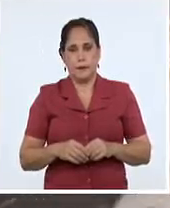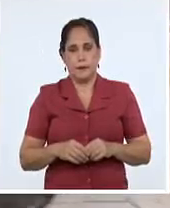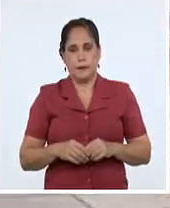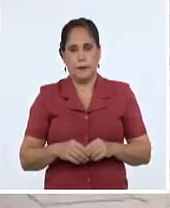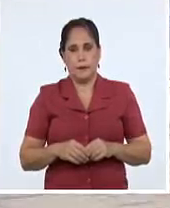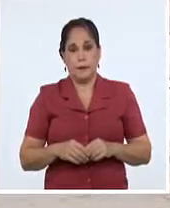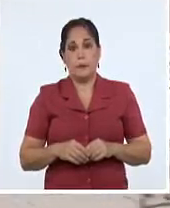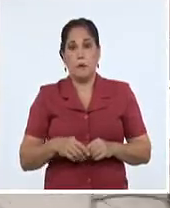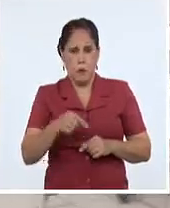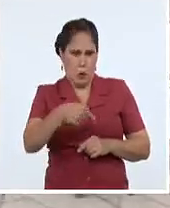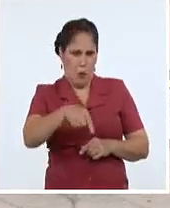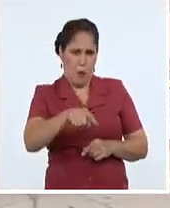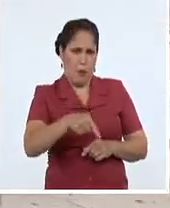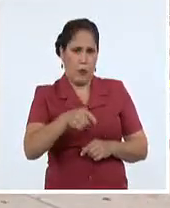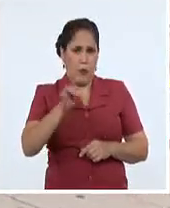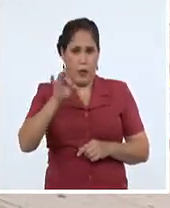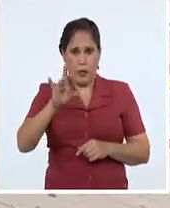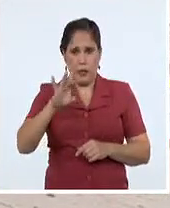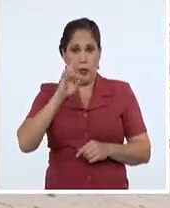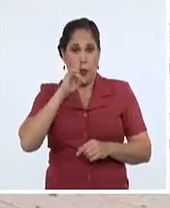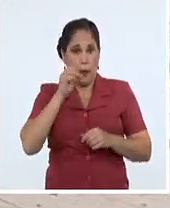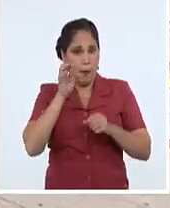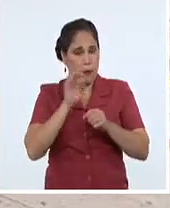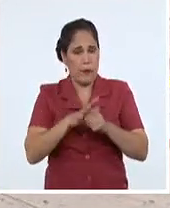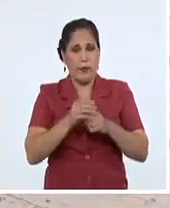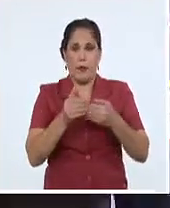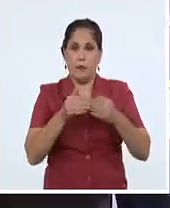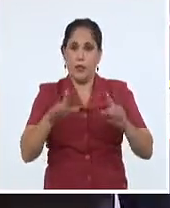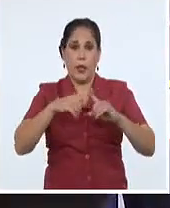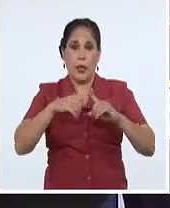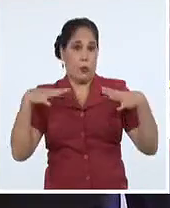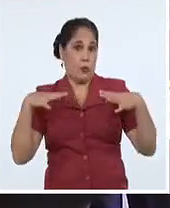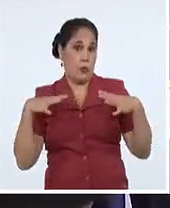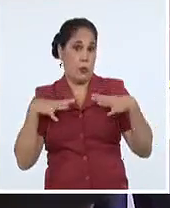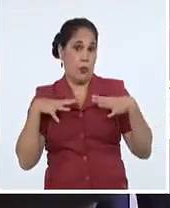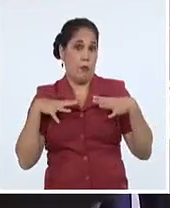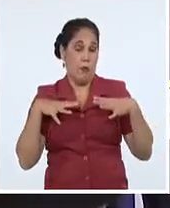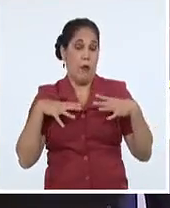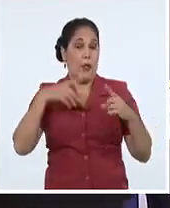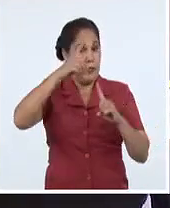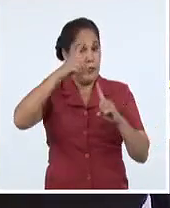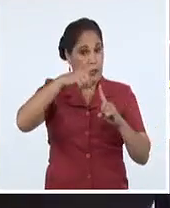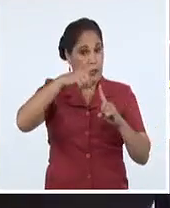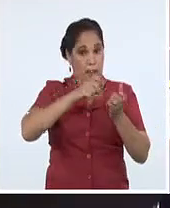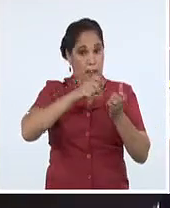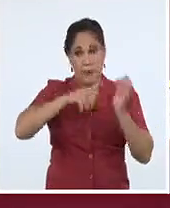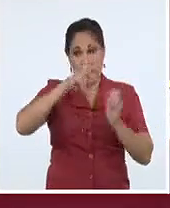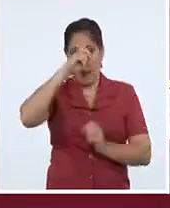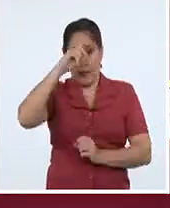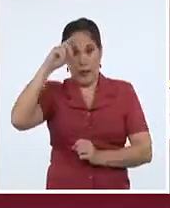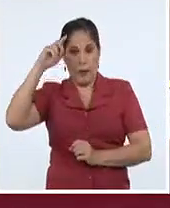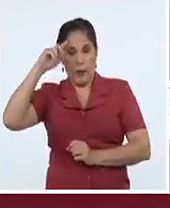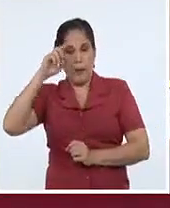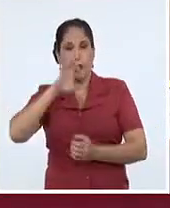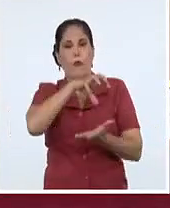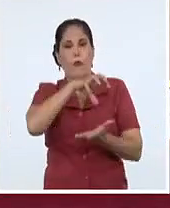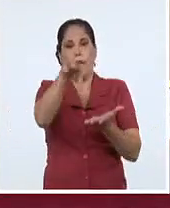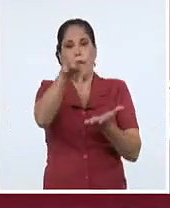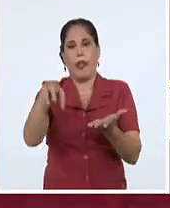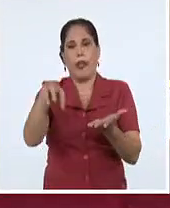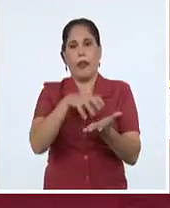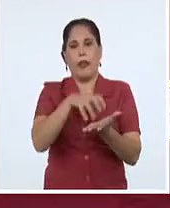Ante la próxima reactivación gradual de las actividades del turismo, en la ciudad de Trinidad se celebró una feria de aseguramiento a ese